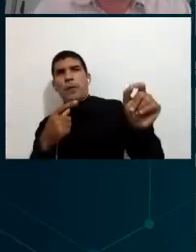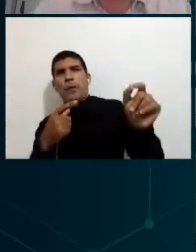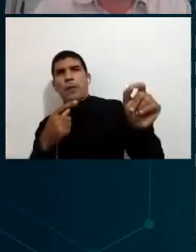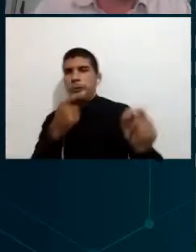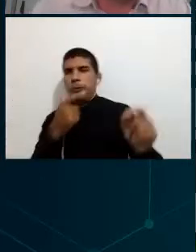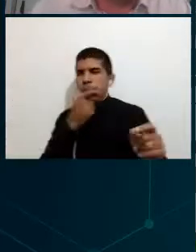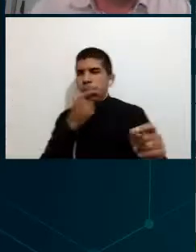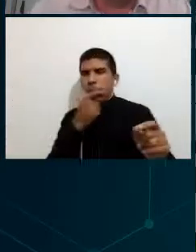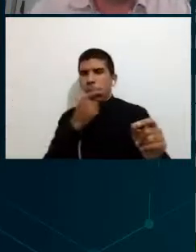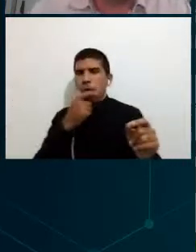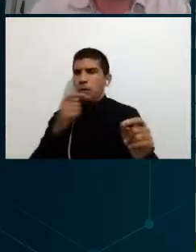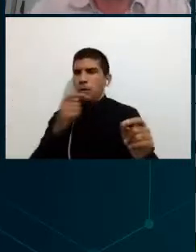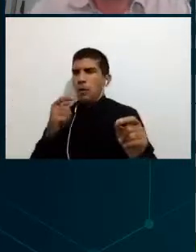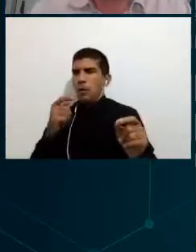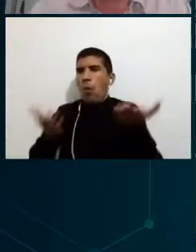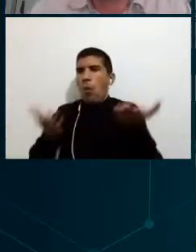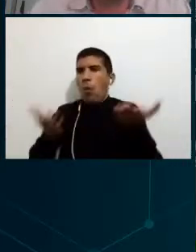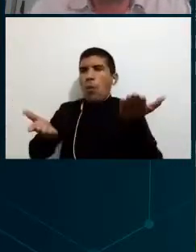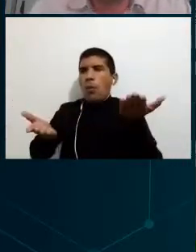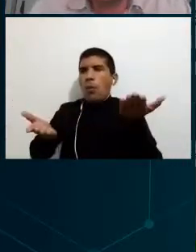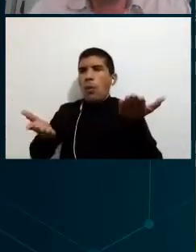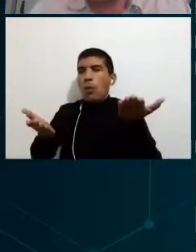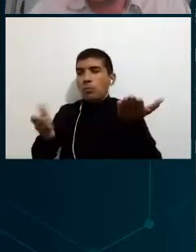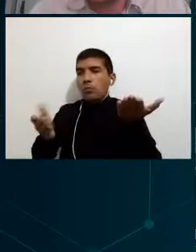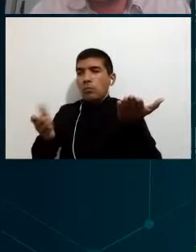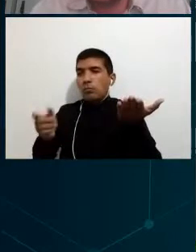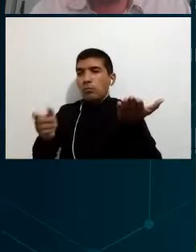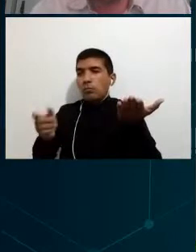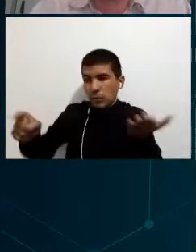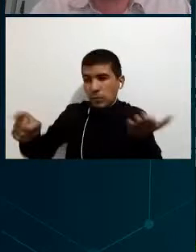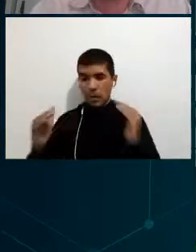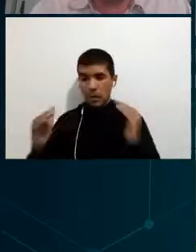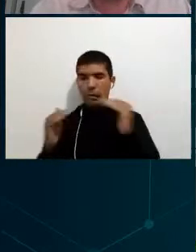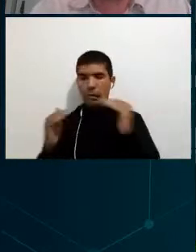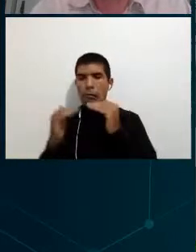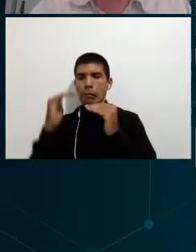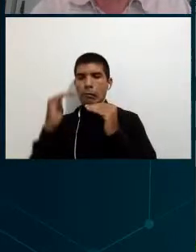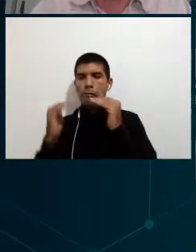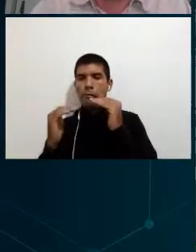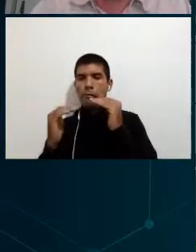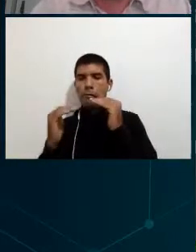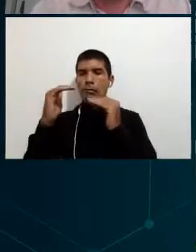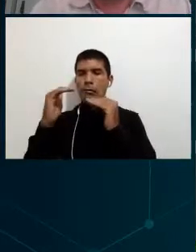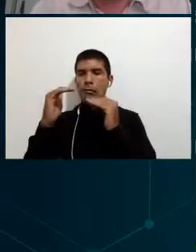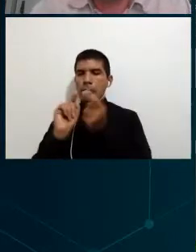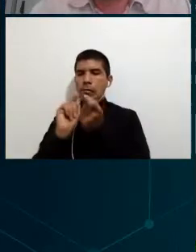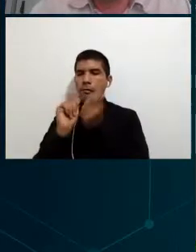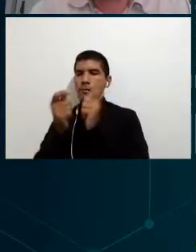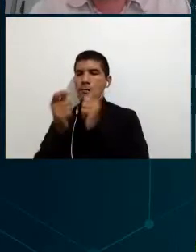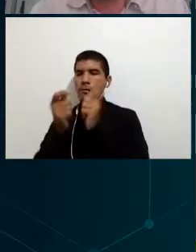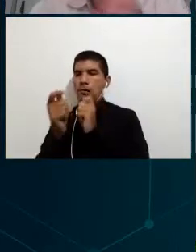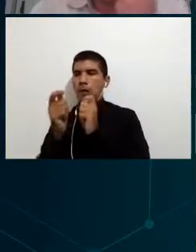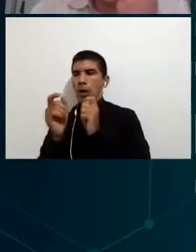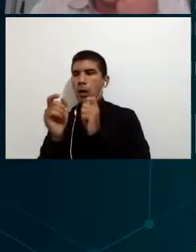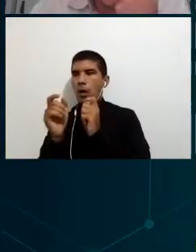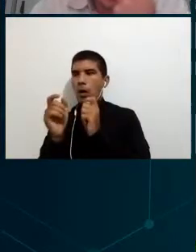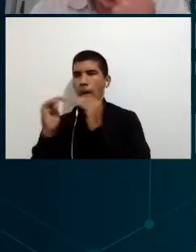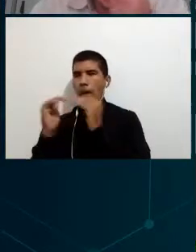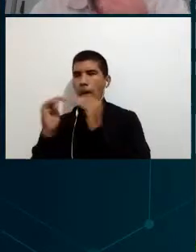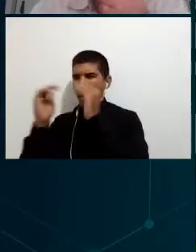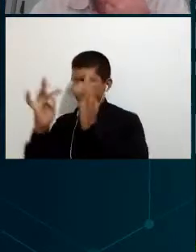línea, ¿cierto? Con los parámetros o con los criterios establecidos anteriormente. También para estas